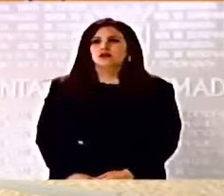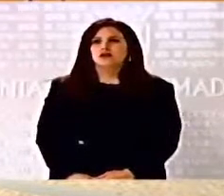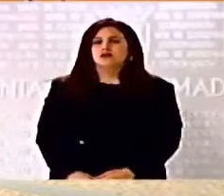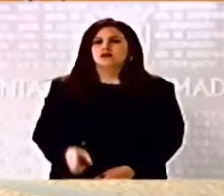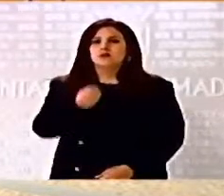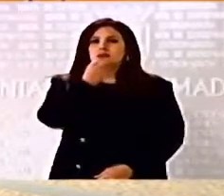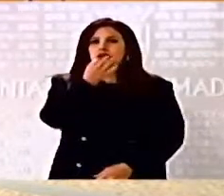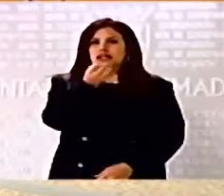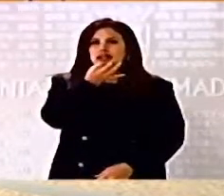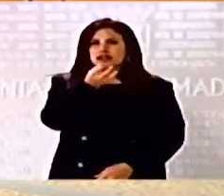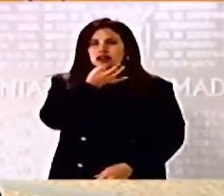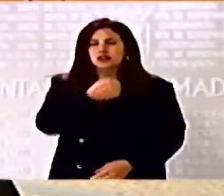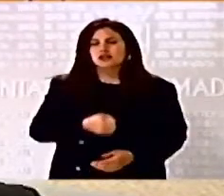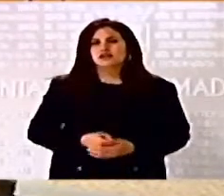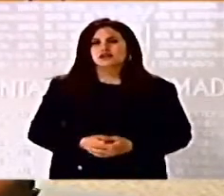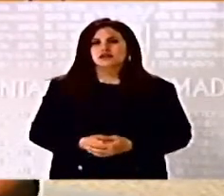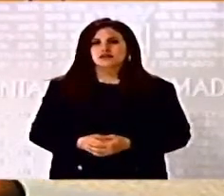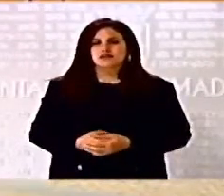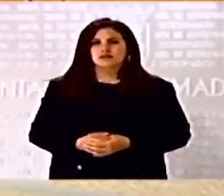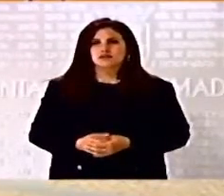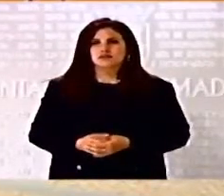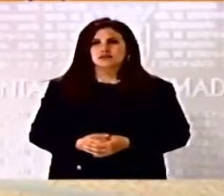Buenas tardes a...